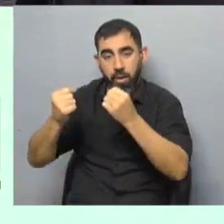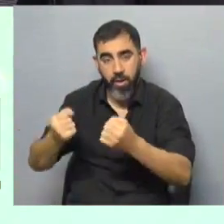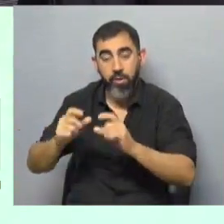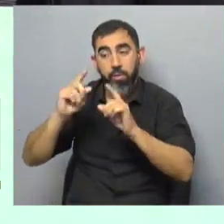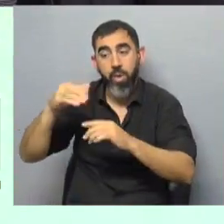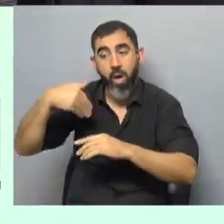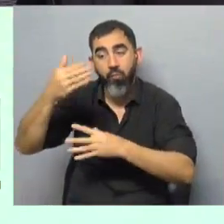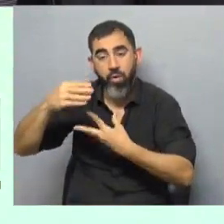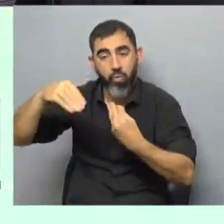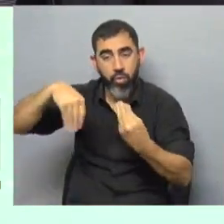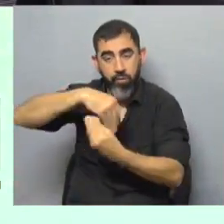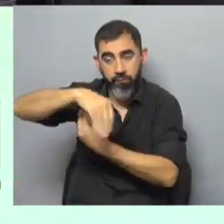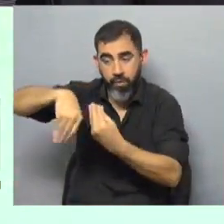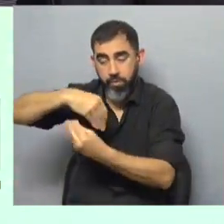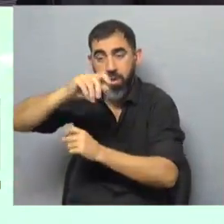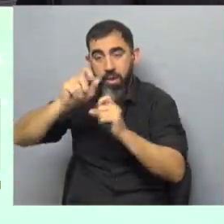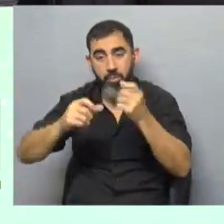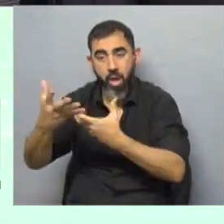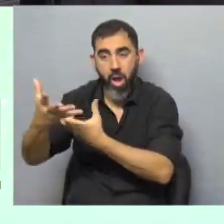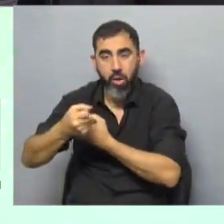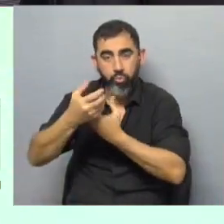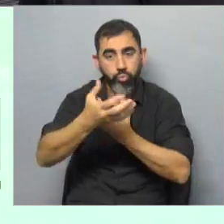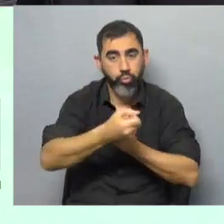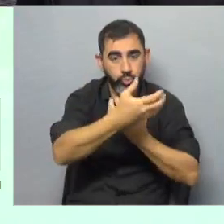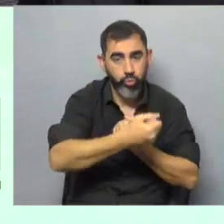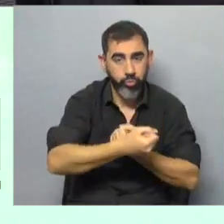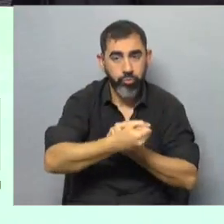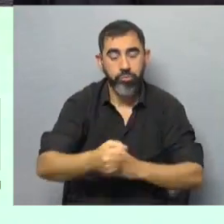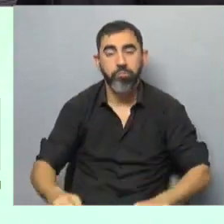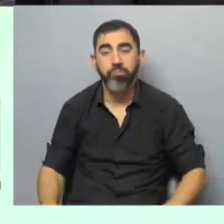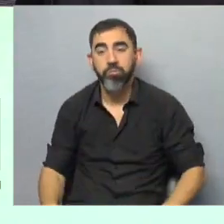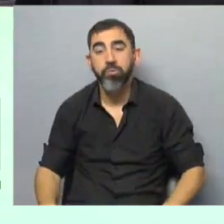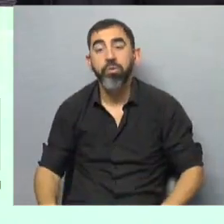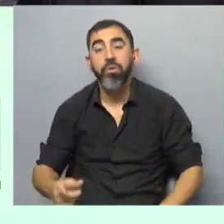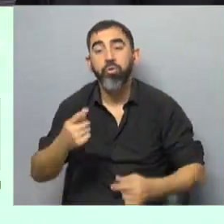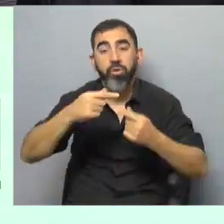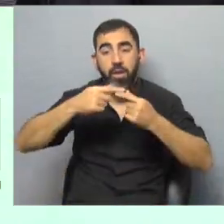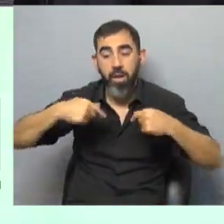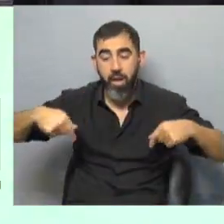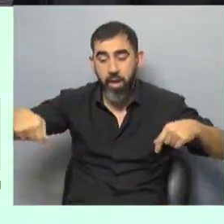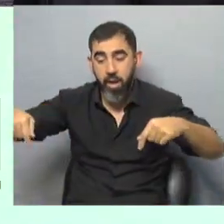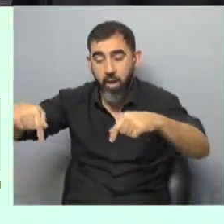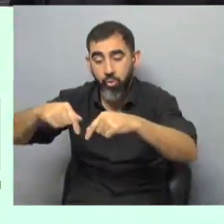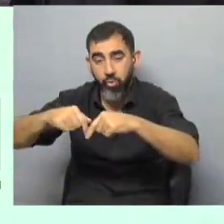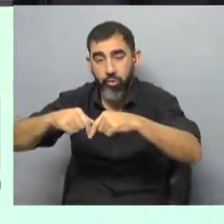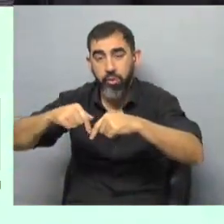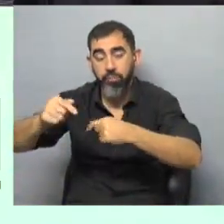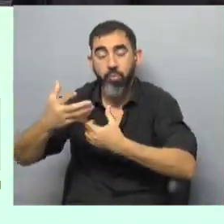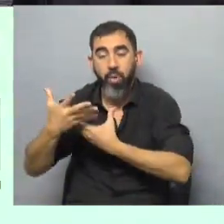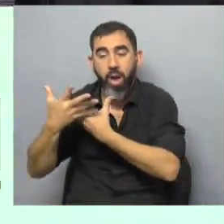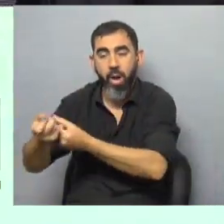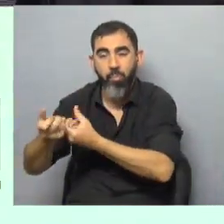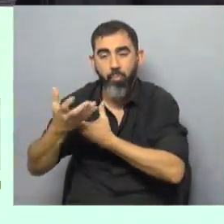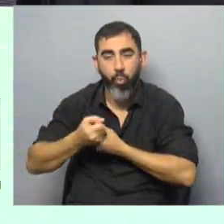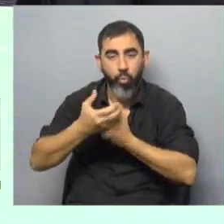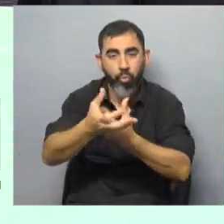sus familias y con toda la gente que las ayudó, y ese... La ronda surge, son ellas en definitiva apoyándose una a la